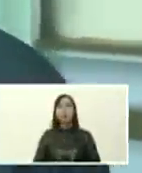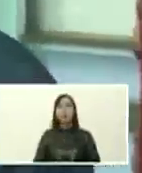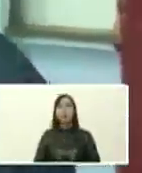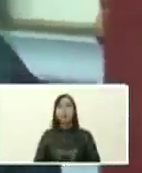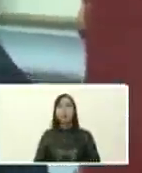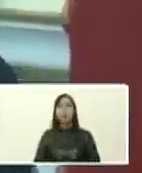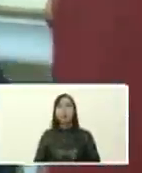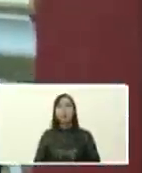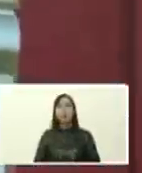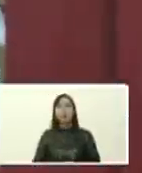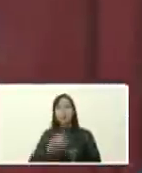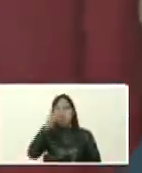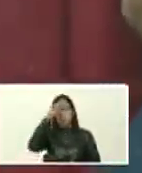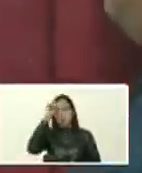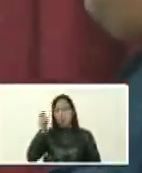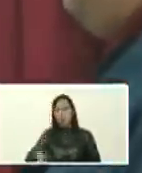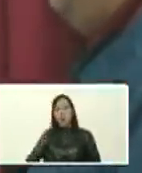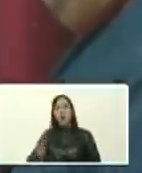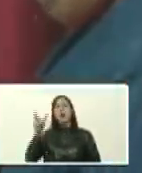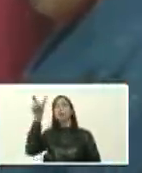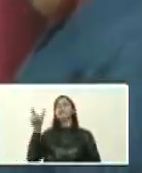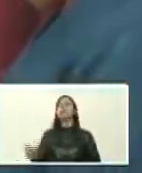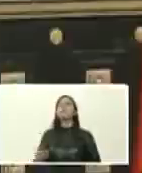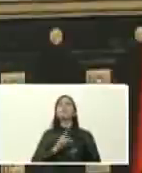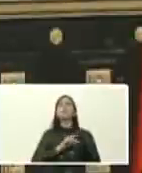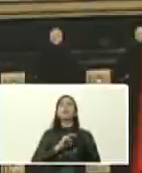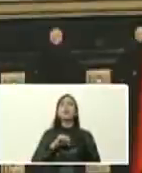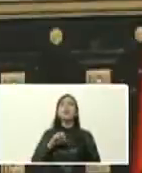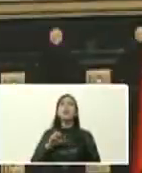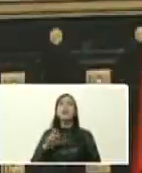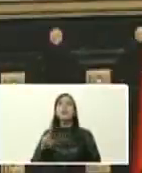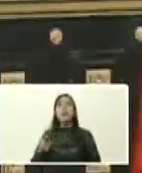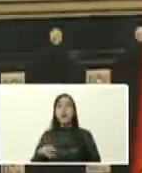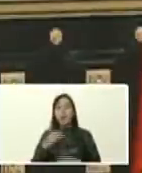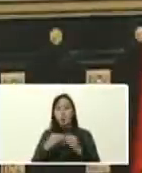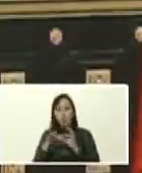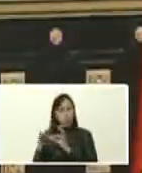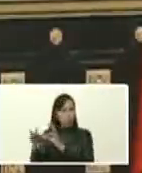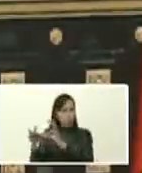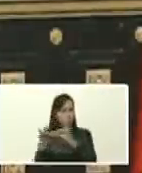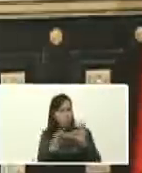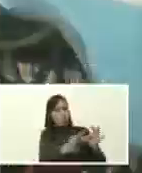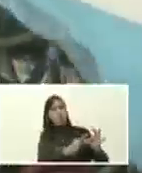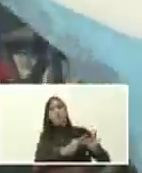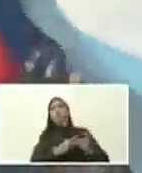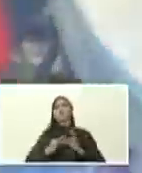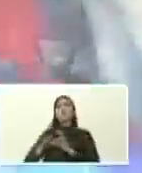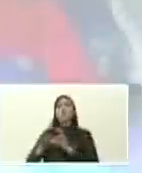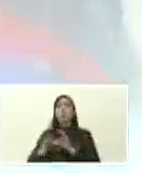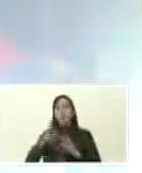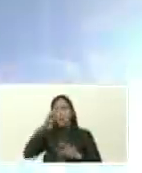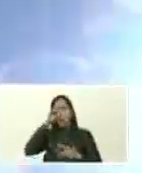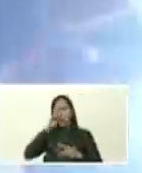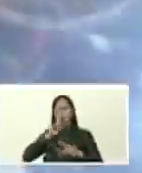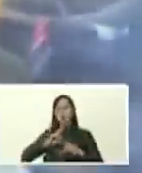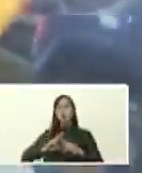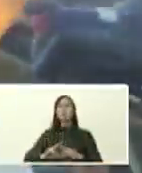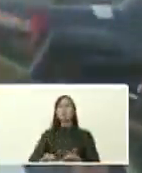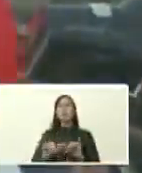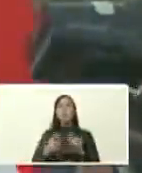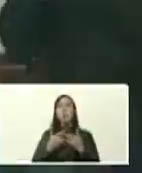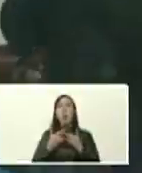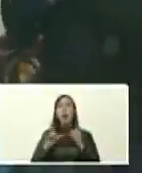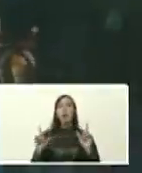En homenaje al gran Néstor Kirchner, el Néstor de América, el Néstor de la Unión, el Néstor de la dignidad, el Néstor de la